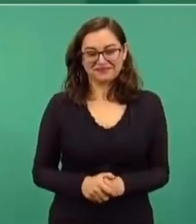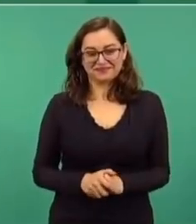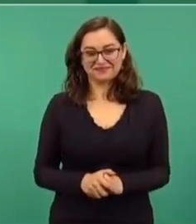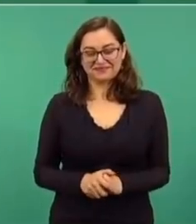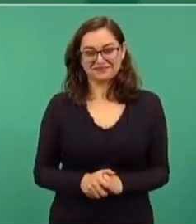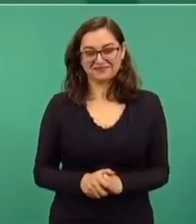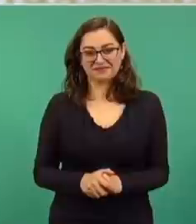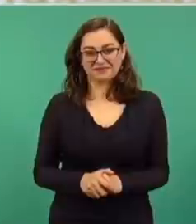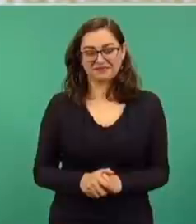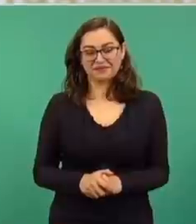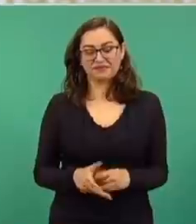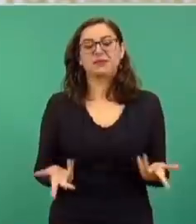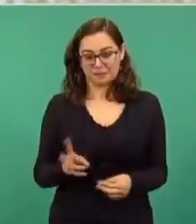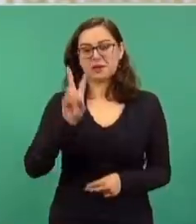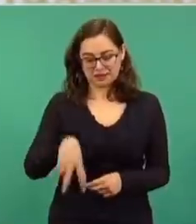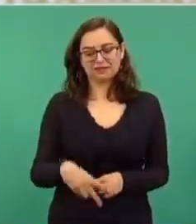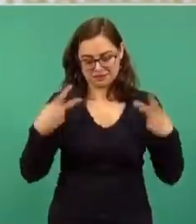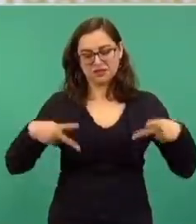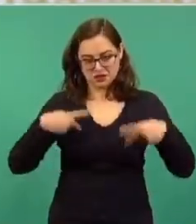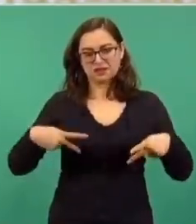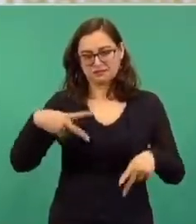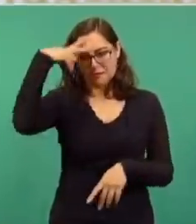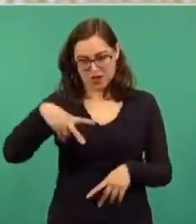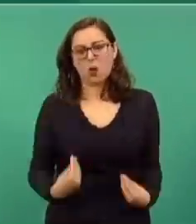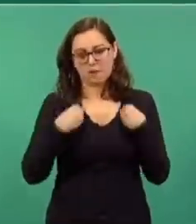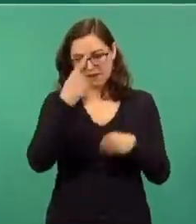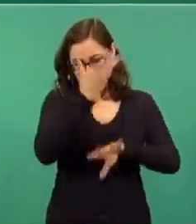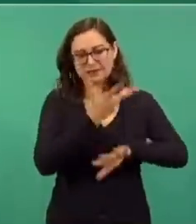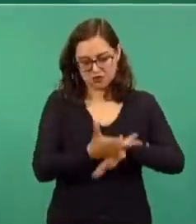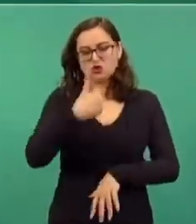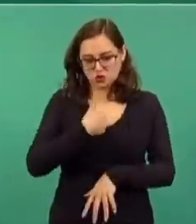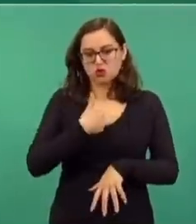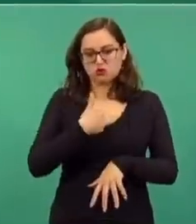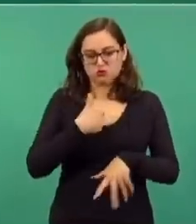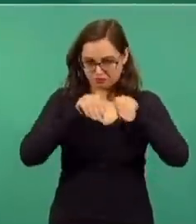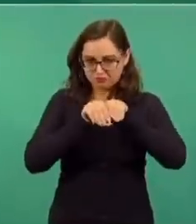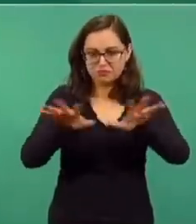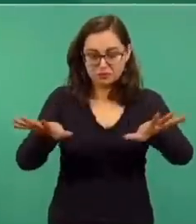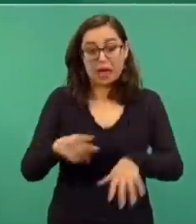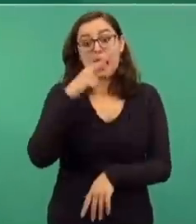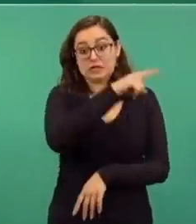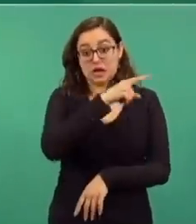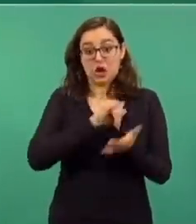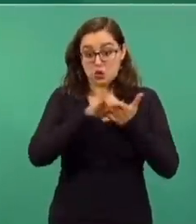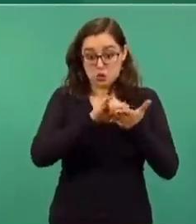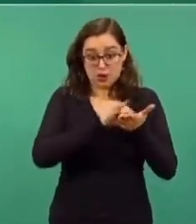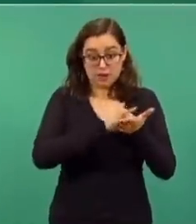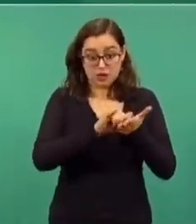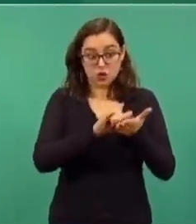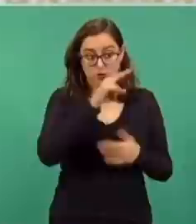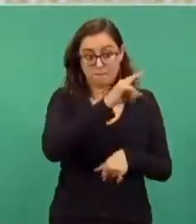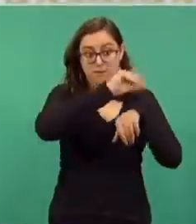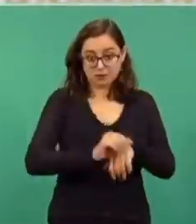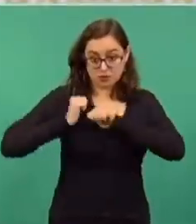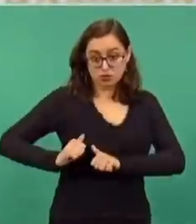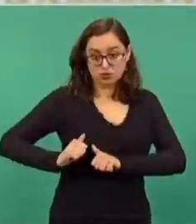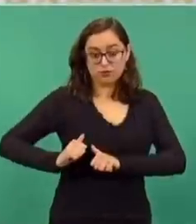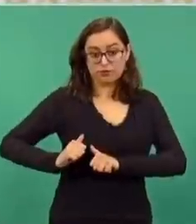Y voy a dirigirle a los paisanos un mensaje. Voy a pedirle al cónsul en Nueva York que los atiendan, nos